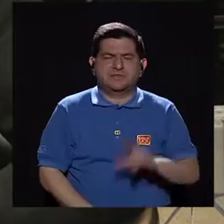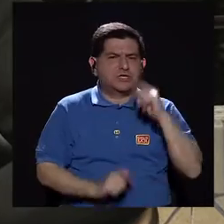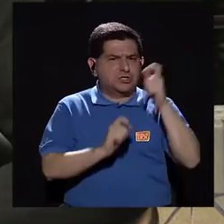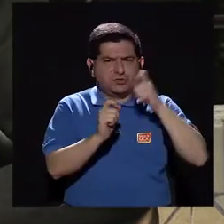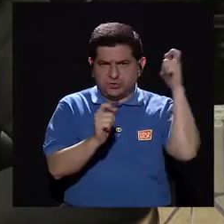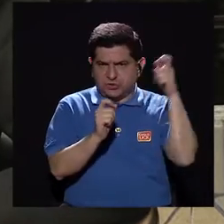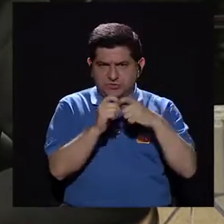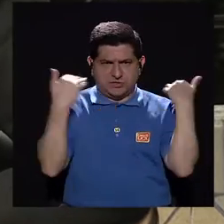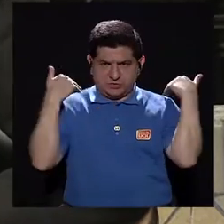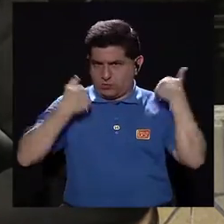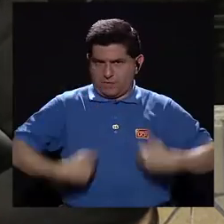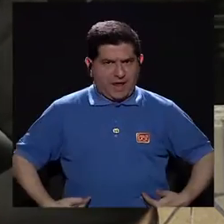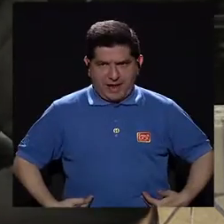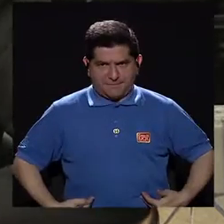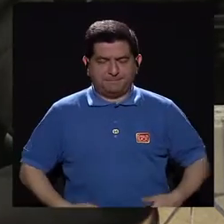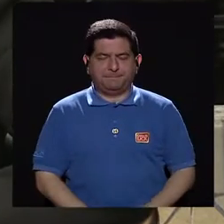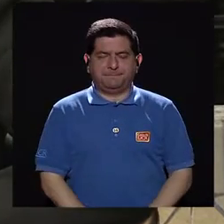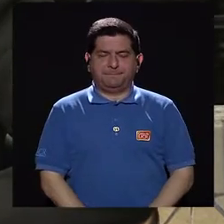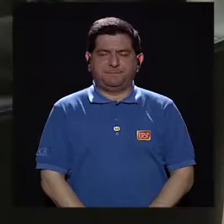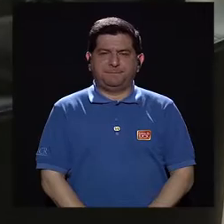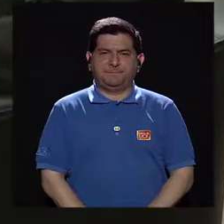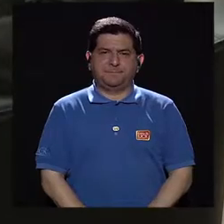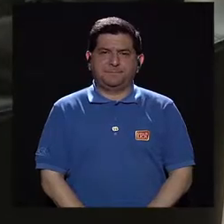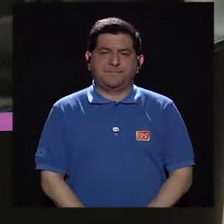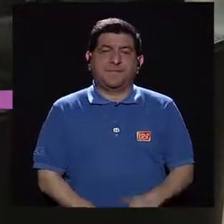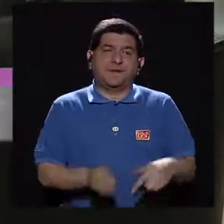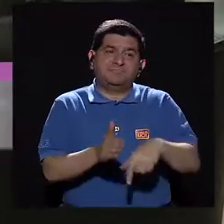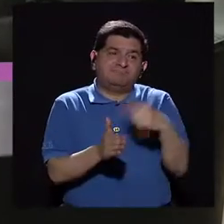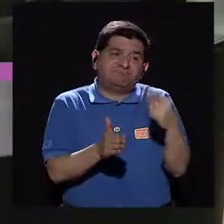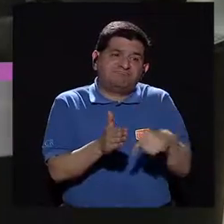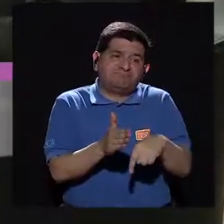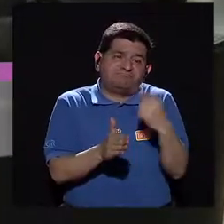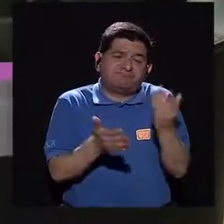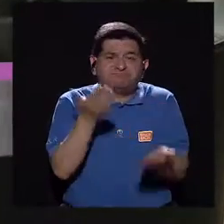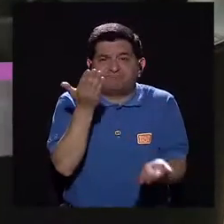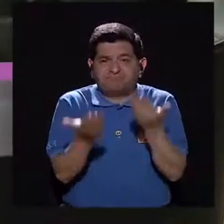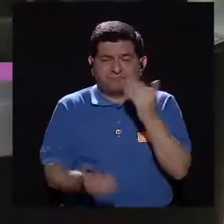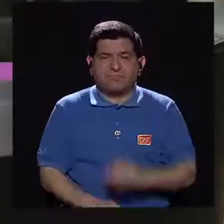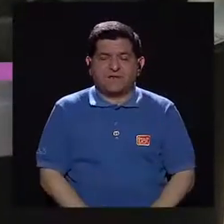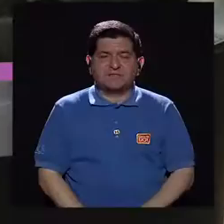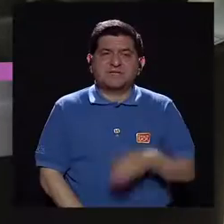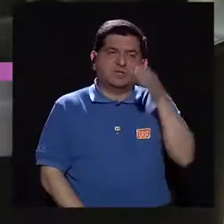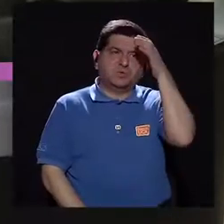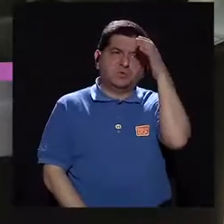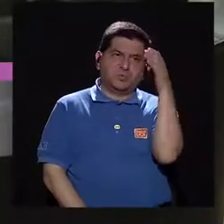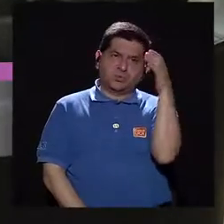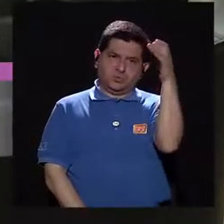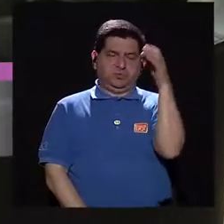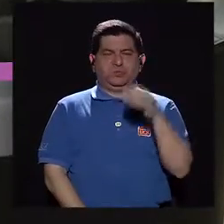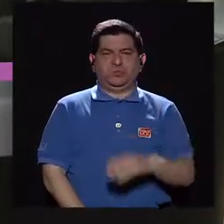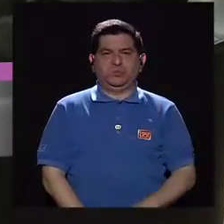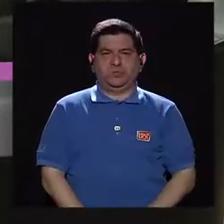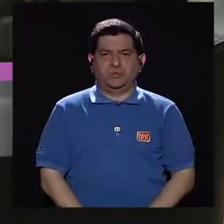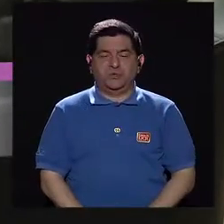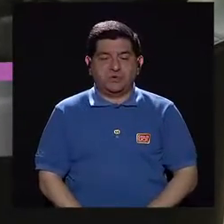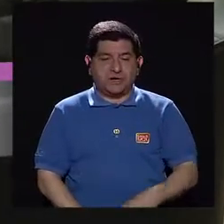sea propiamente la humana, ¿verdad? Sí, bueno, a veces es dado la